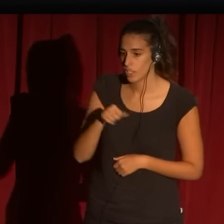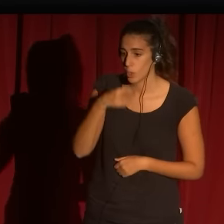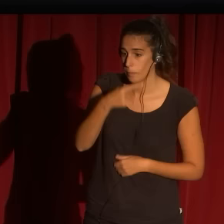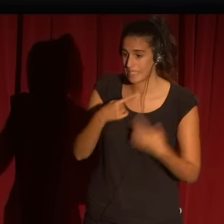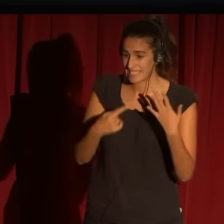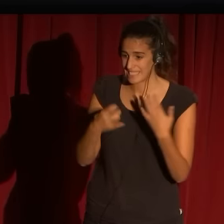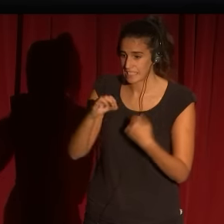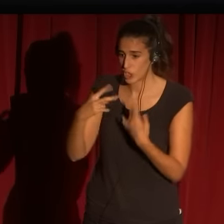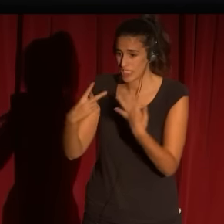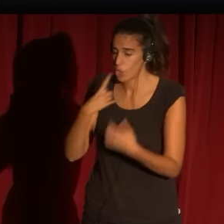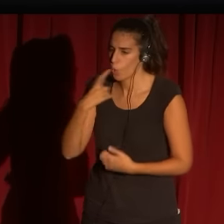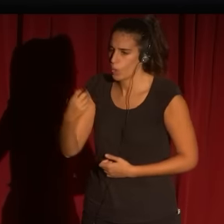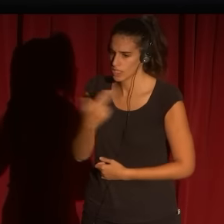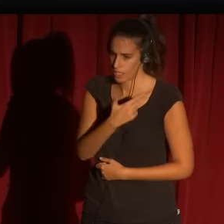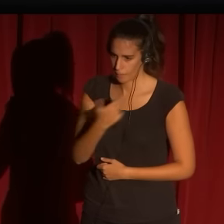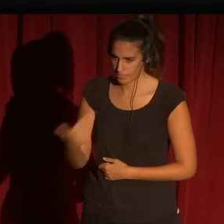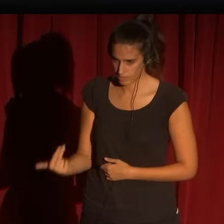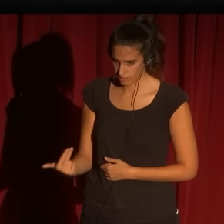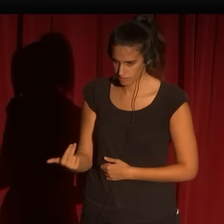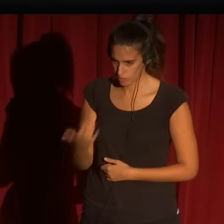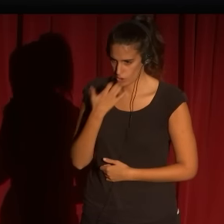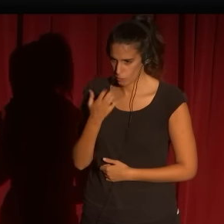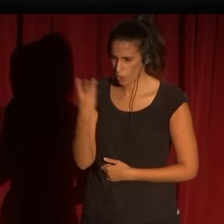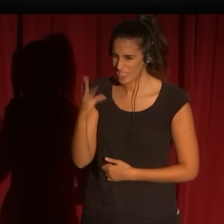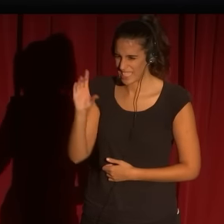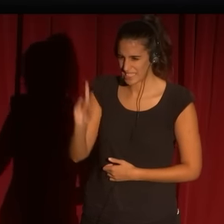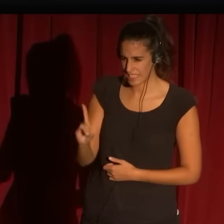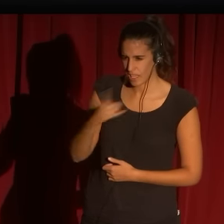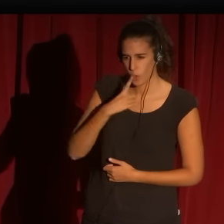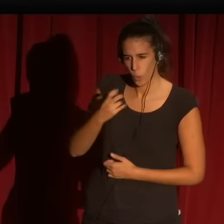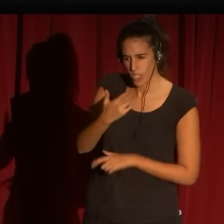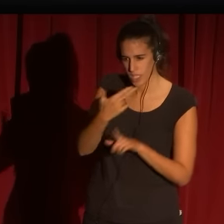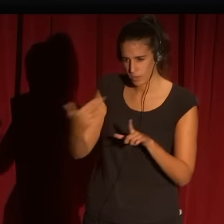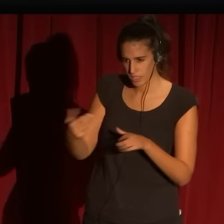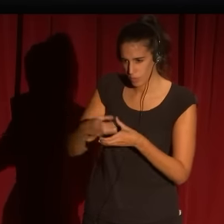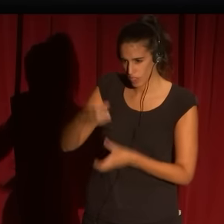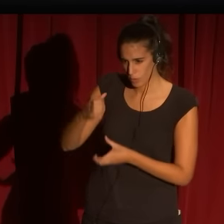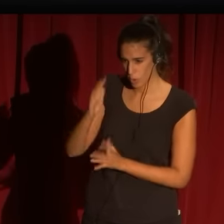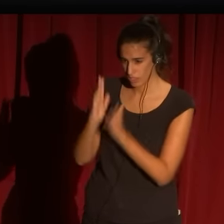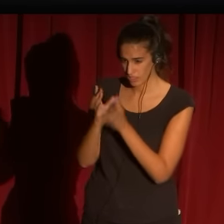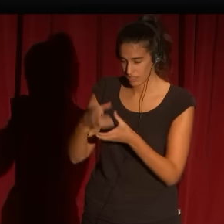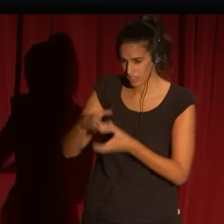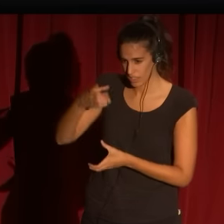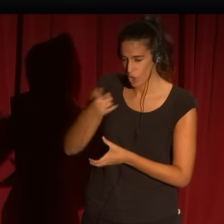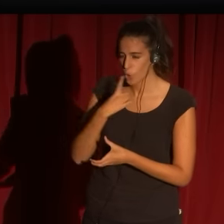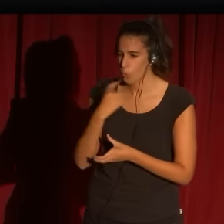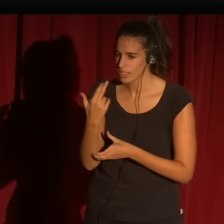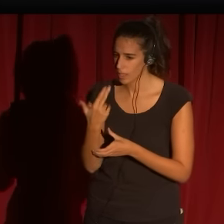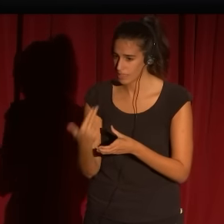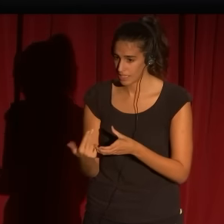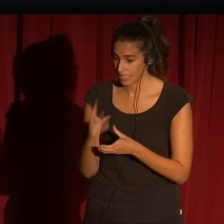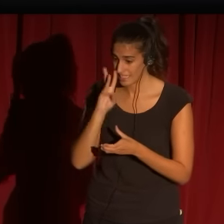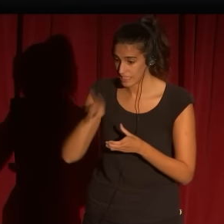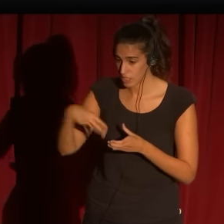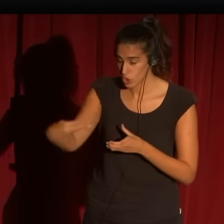le cuesta todavía pintar por ejemplo un volumen de tres dimensiones como es el el candelabro si 3 años después sabe pintarlo